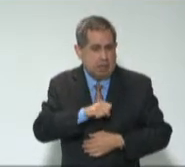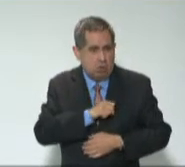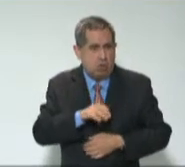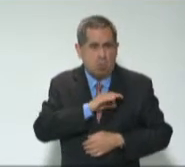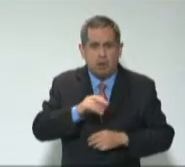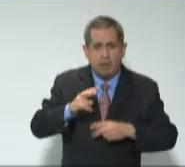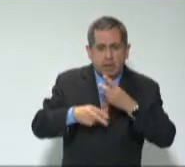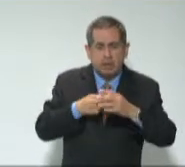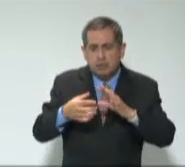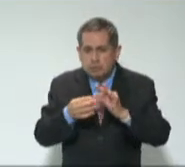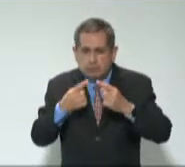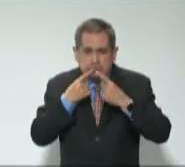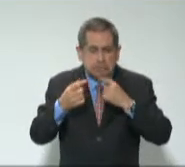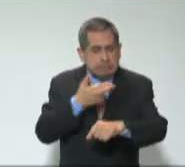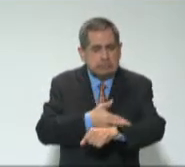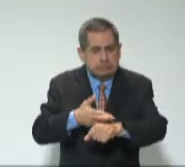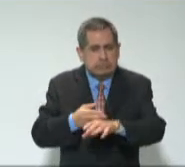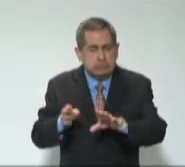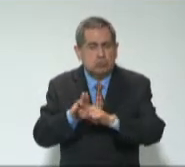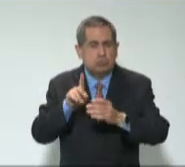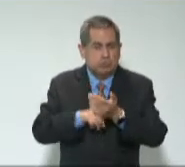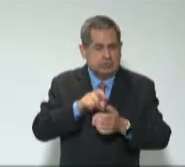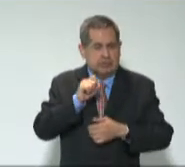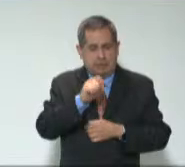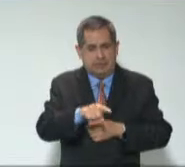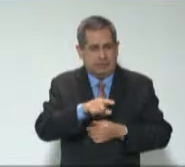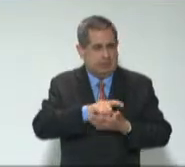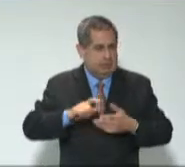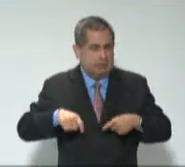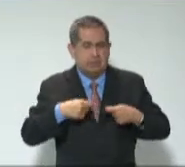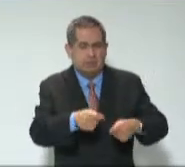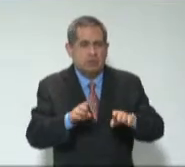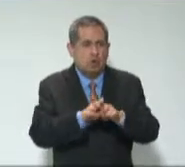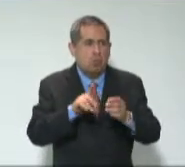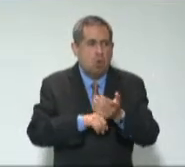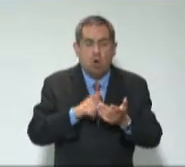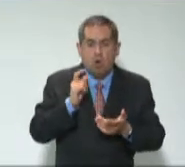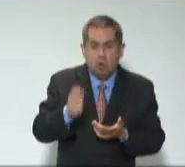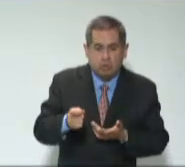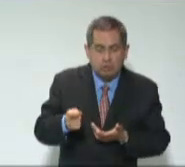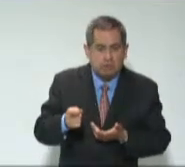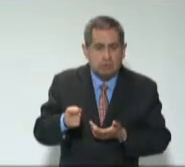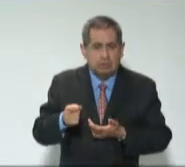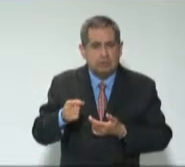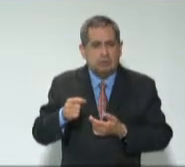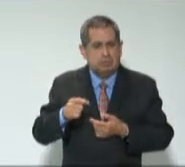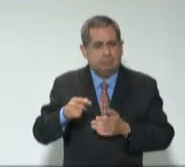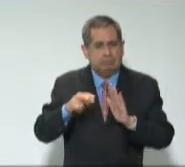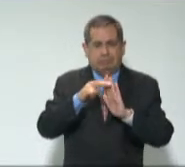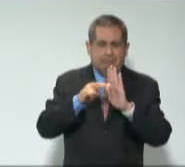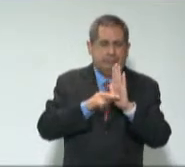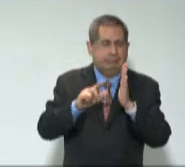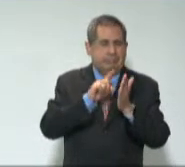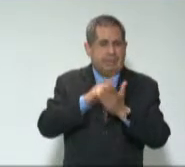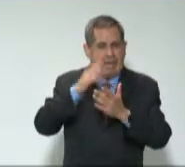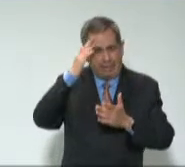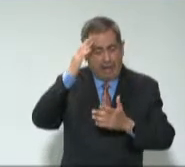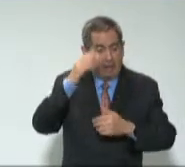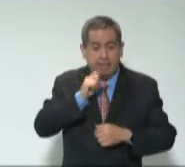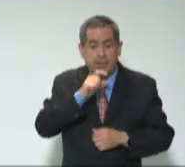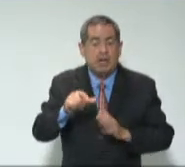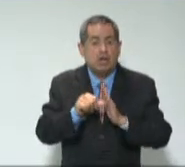puede vulnerado por este tipo de adjudicaciones fuera de las normas generales nos preocupa también el